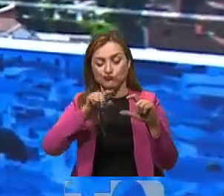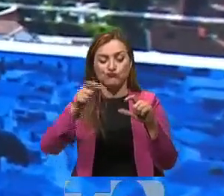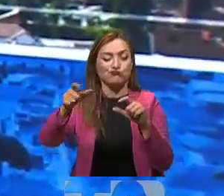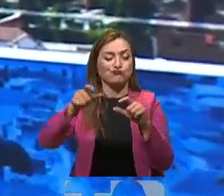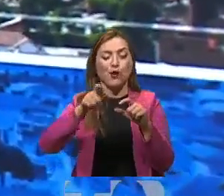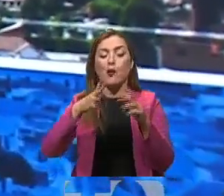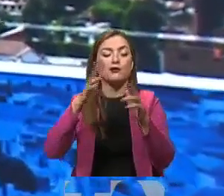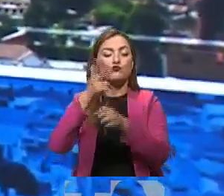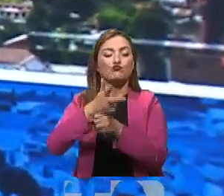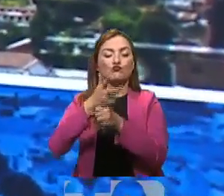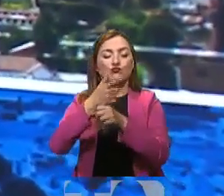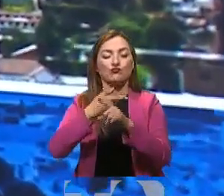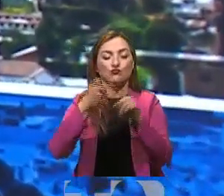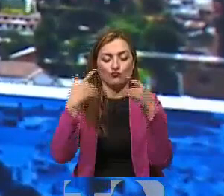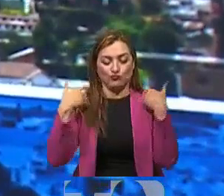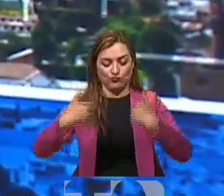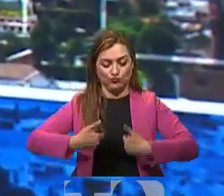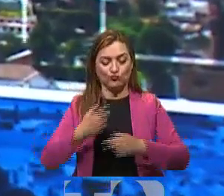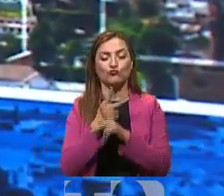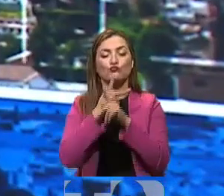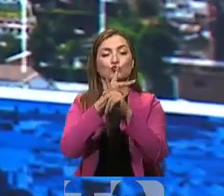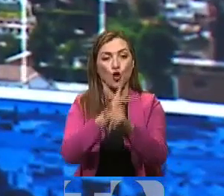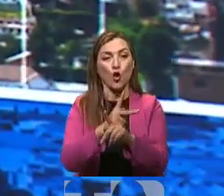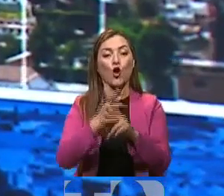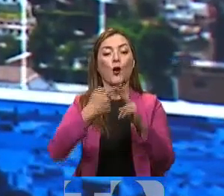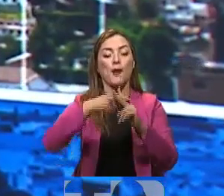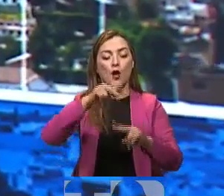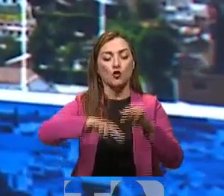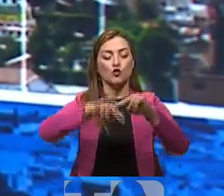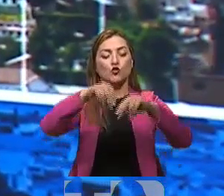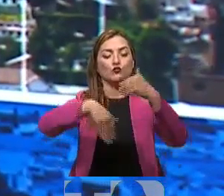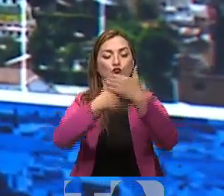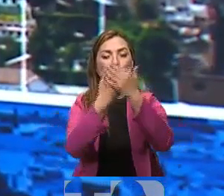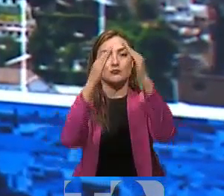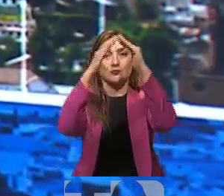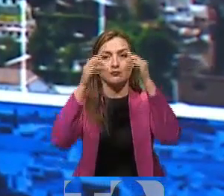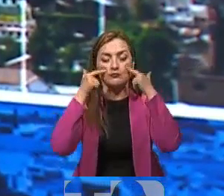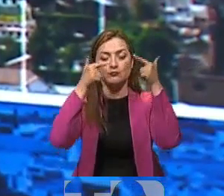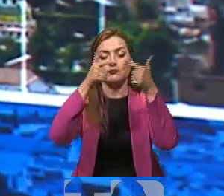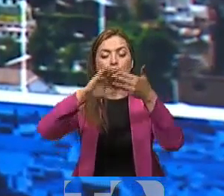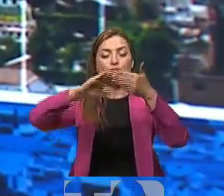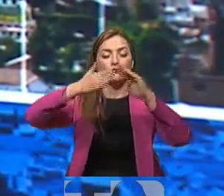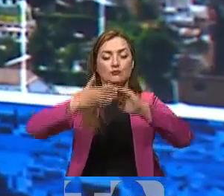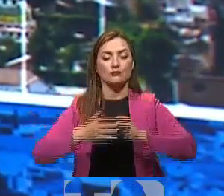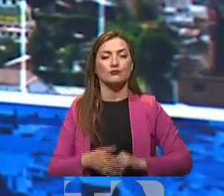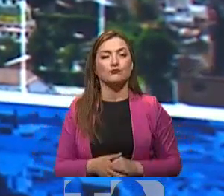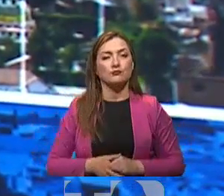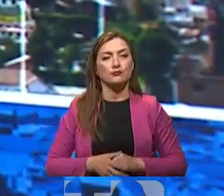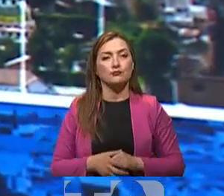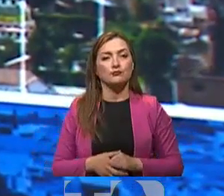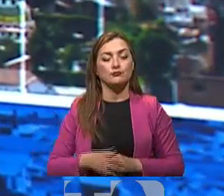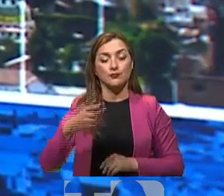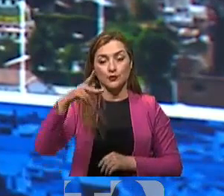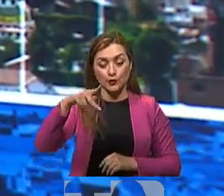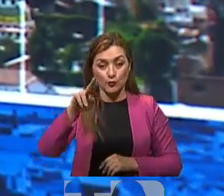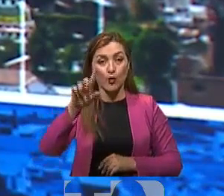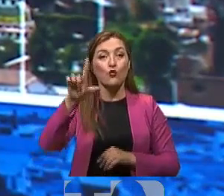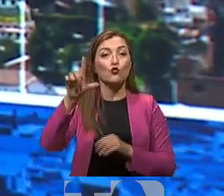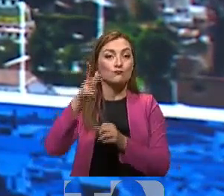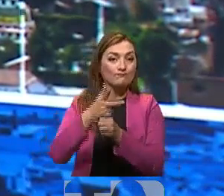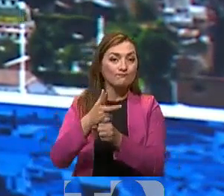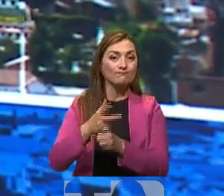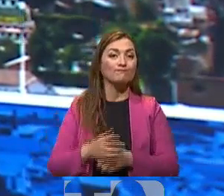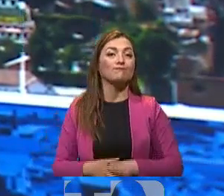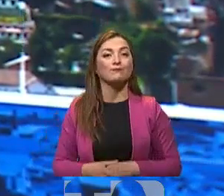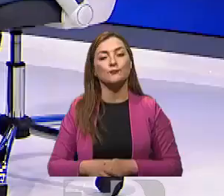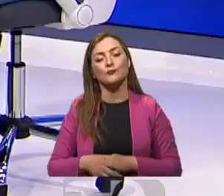empezaron a ejecutarse o se empezó a ejecutar la construcción de nuevas unidades de vigilancia comunitarias. Nuestro compañero Paul Coello nos cuenta más